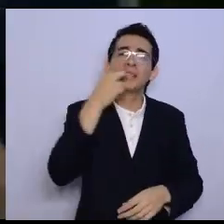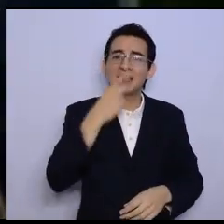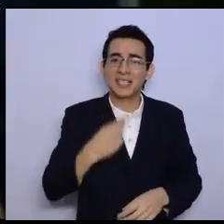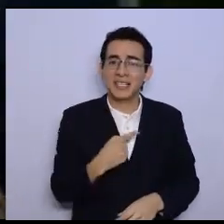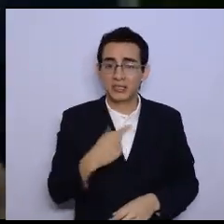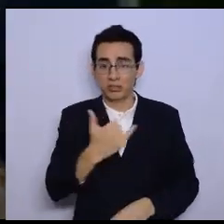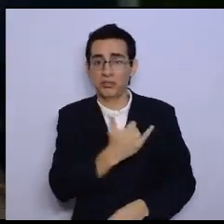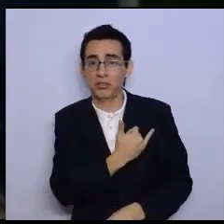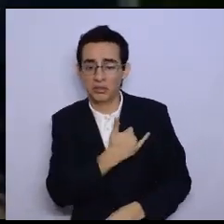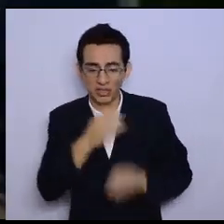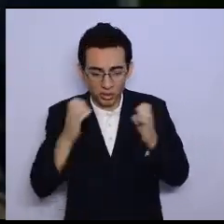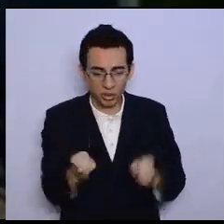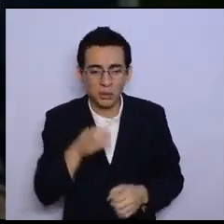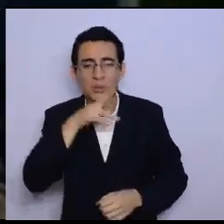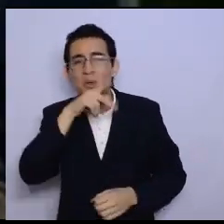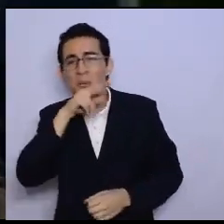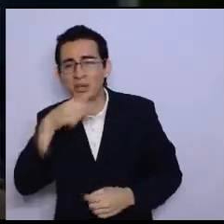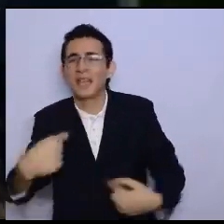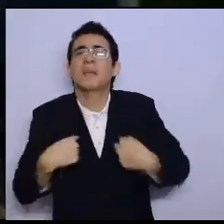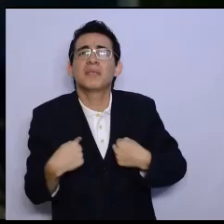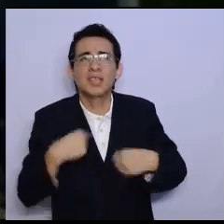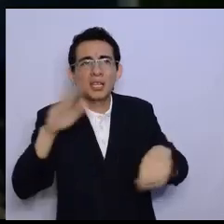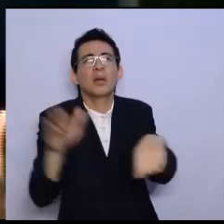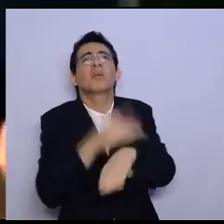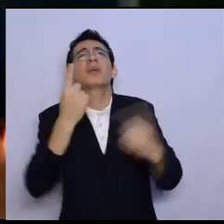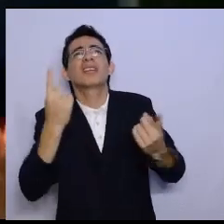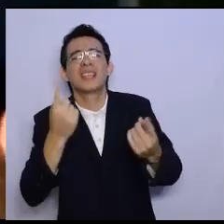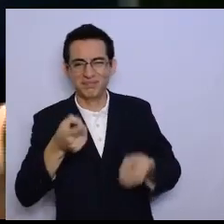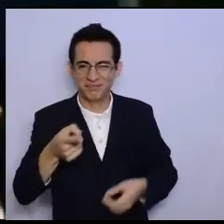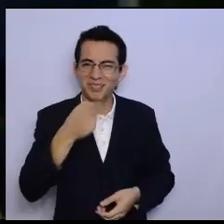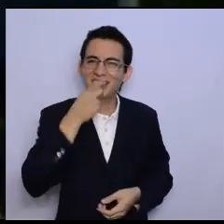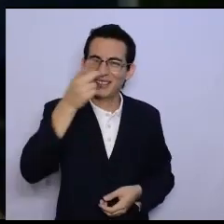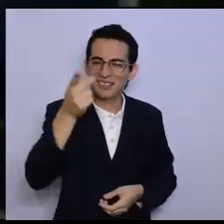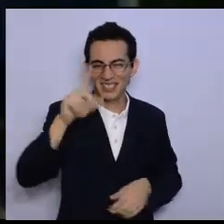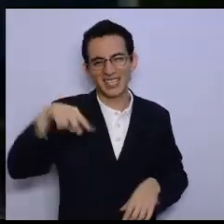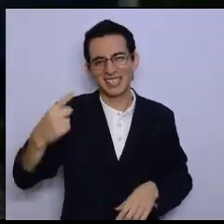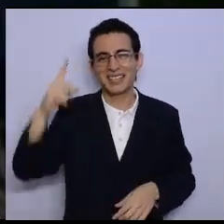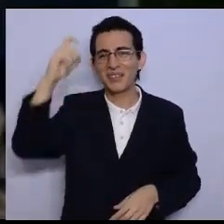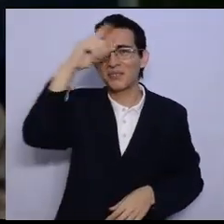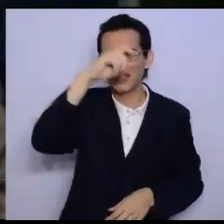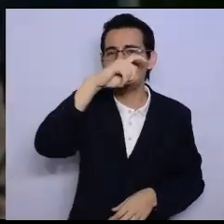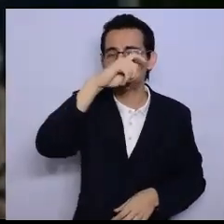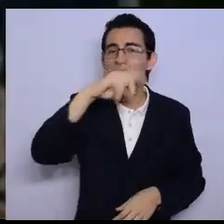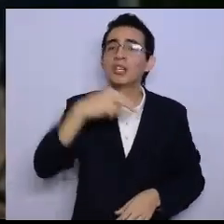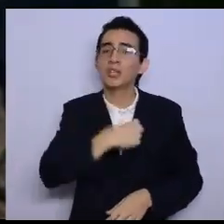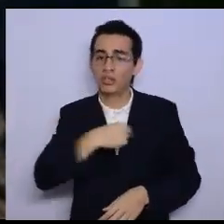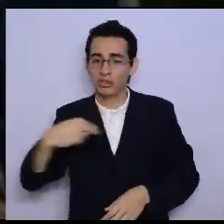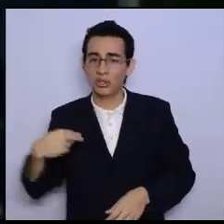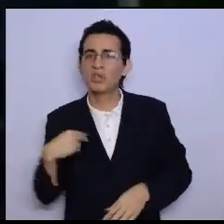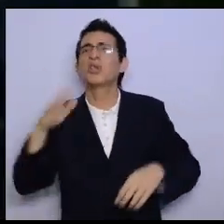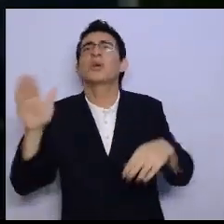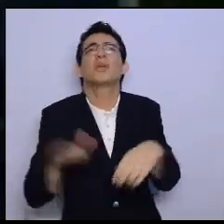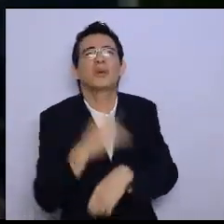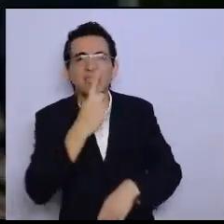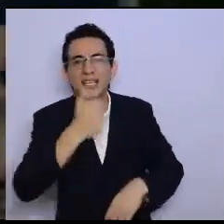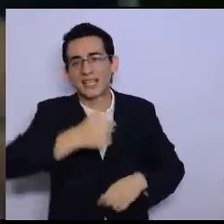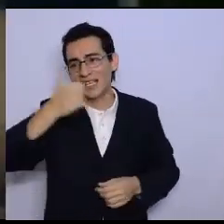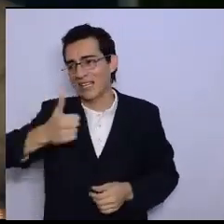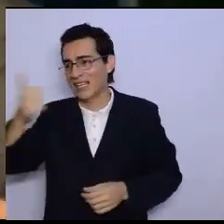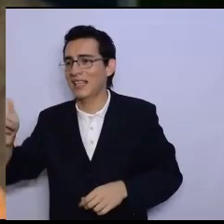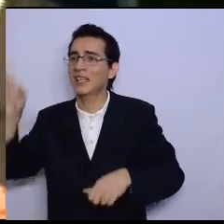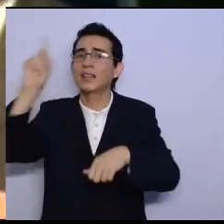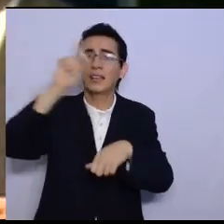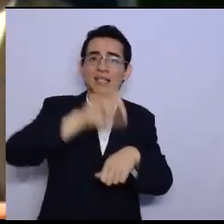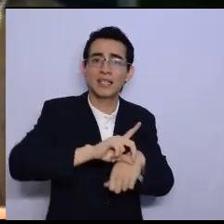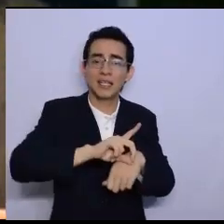esté sucediendo a mí? ¿Por qué? Es legítima la pregunta. ¿Por qué tengo que despertarme cada día con esta nube